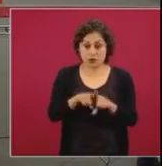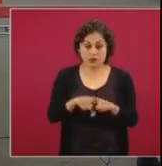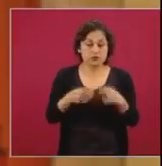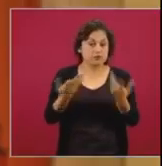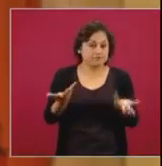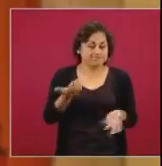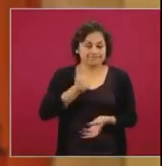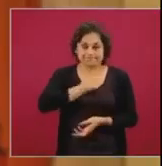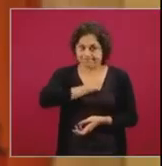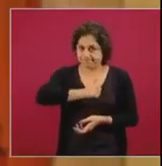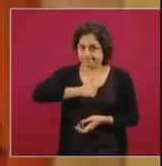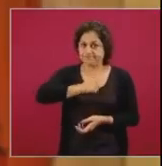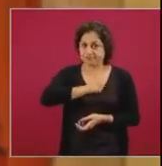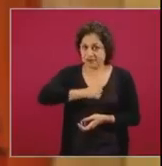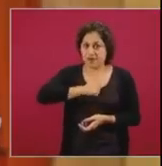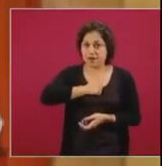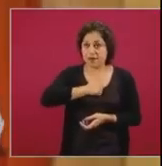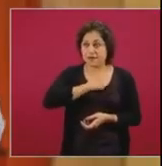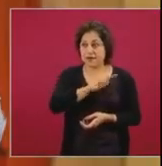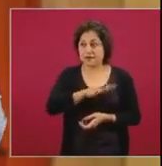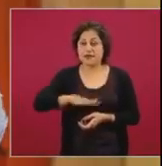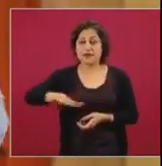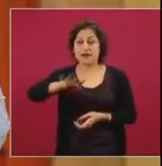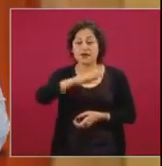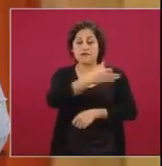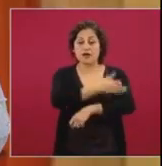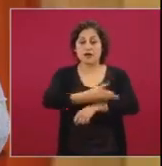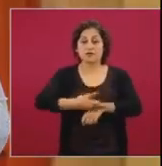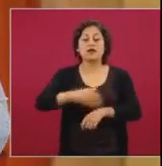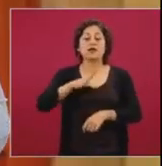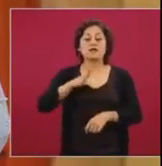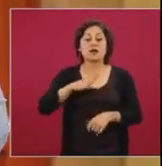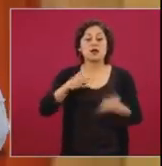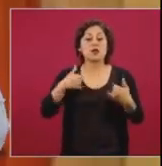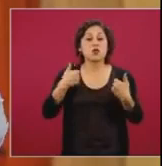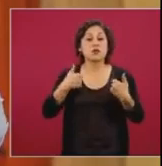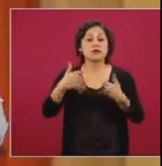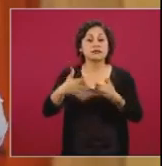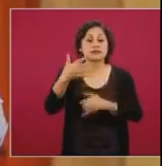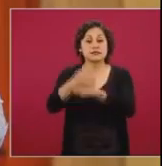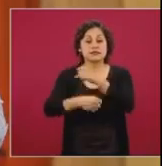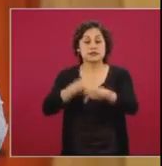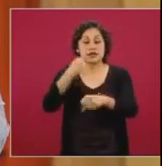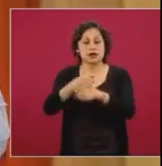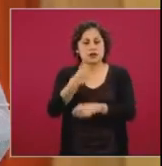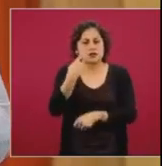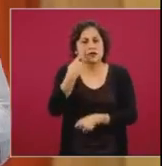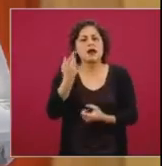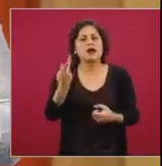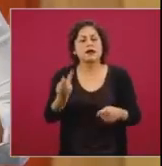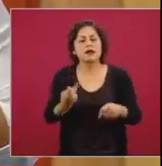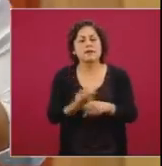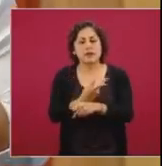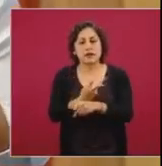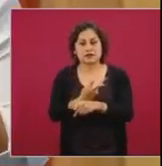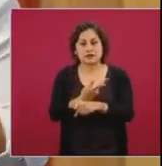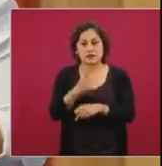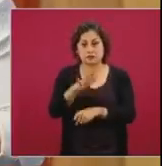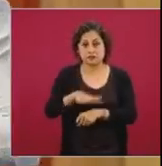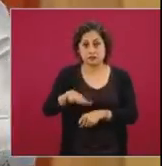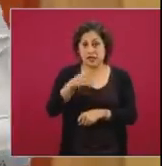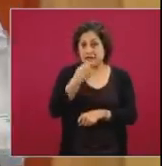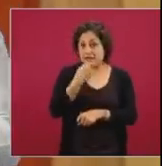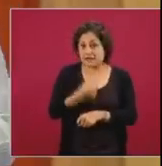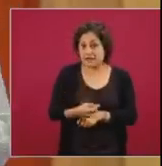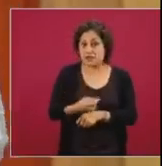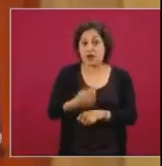todas las familias hay niños menores de 15 años. Imagínense la calidad de vida que va a tener ese niño, al cual nosotros, o